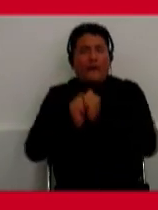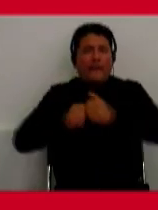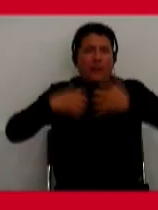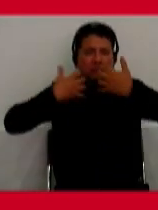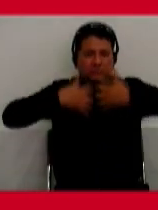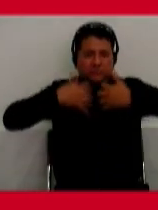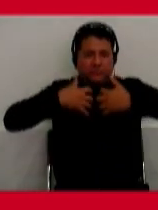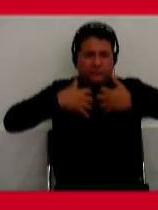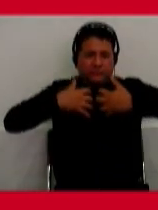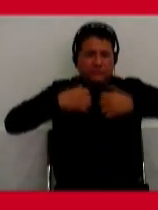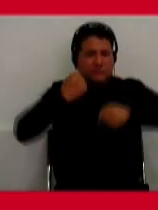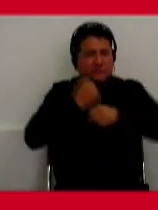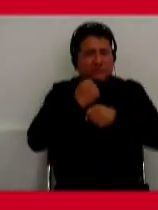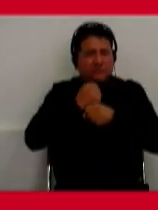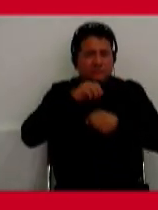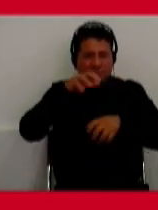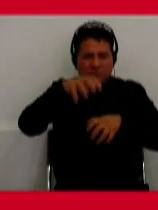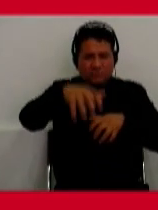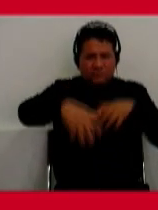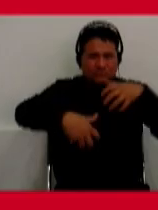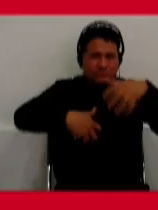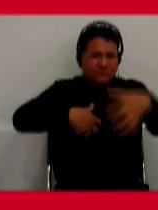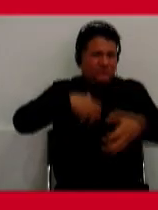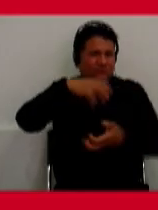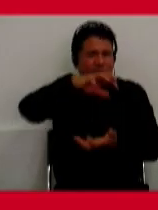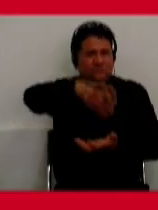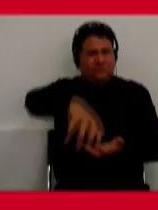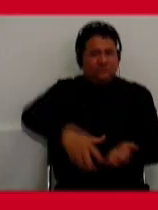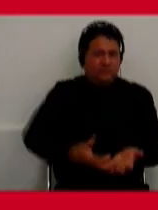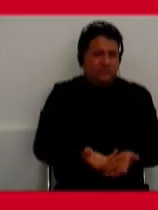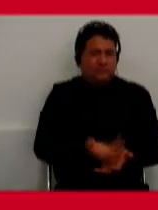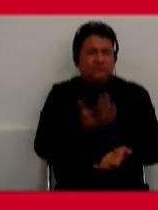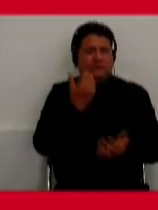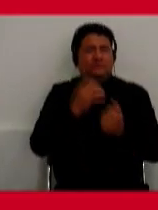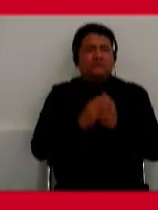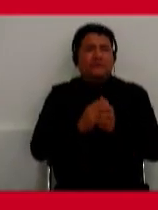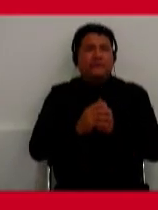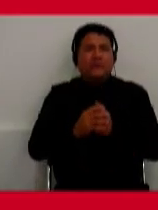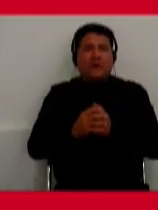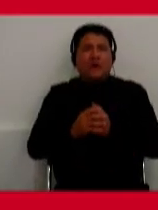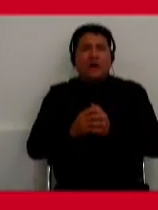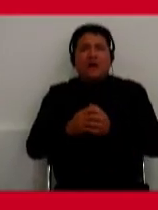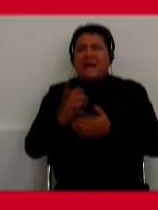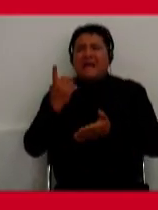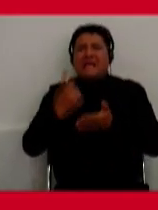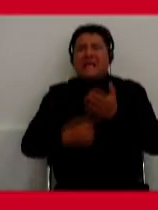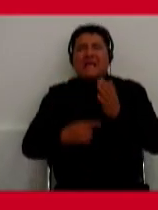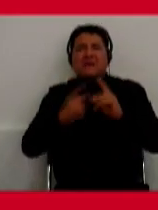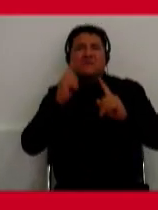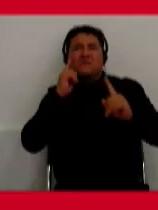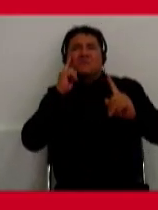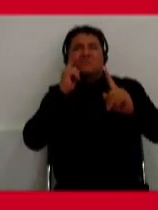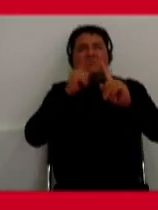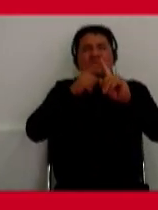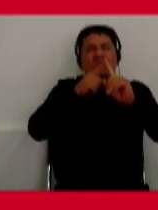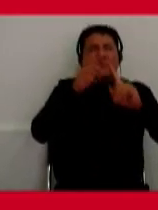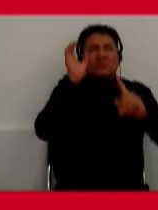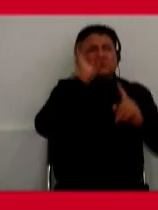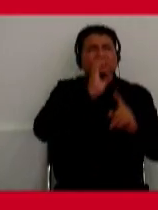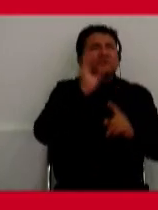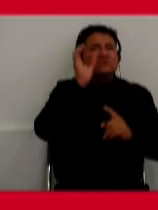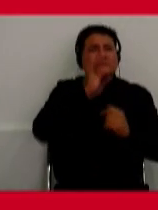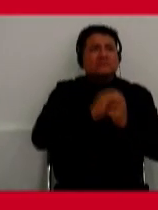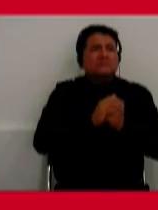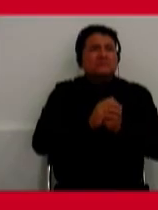áreas, interiorizando cuál es el concepto, qué es lo que buscábamos, la seguridad y continuidad de